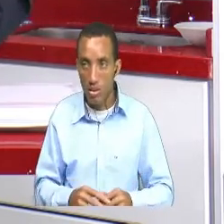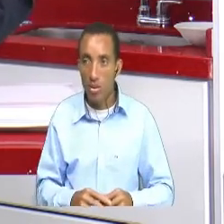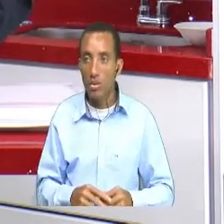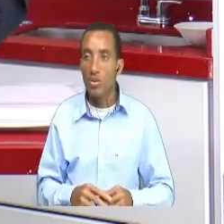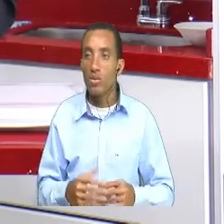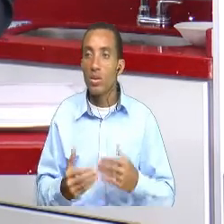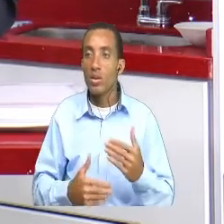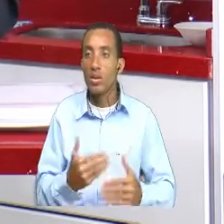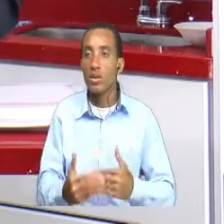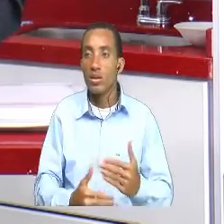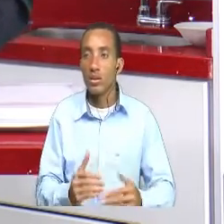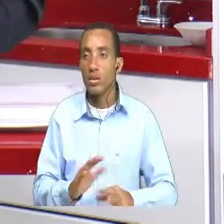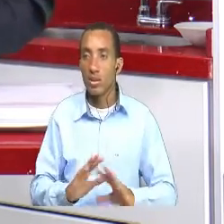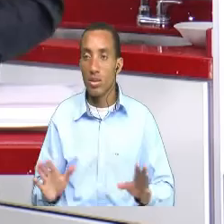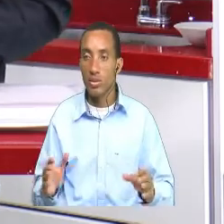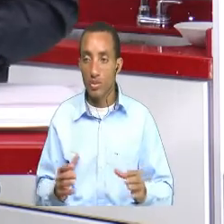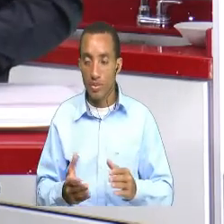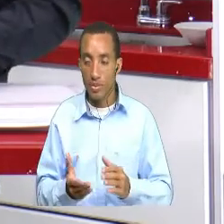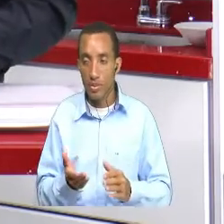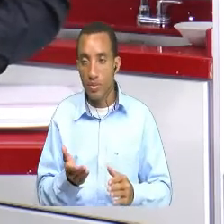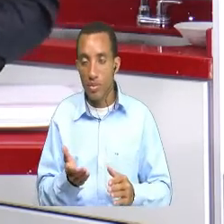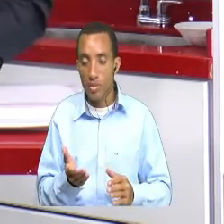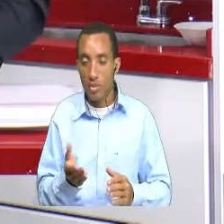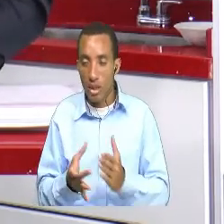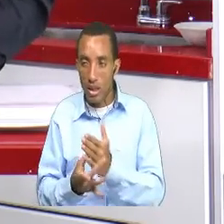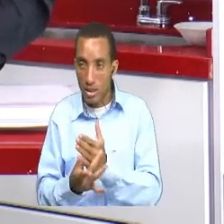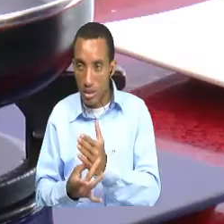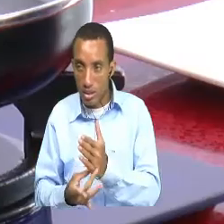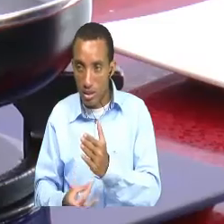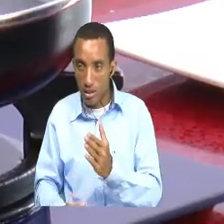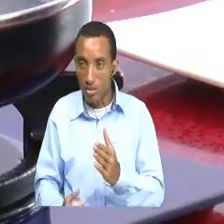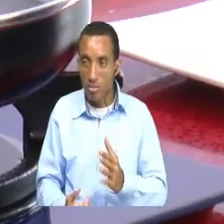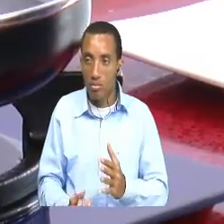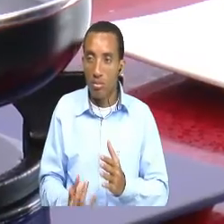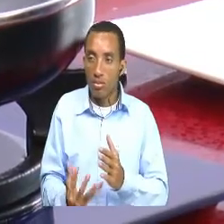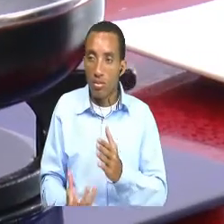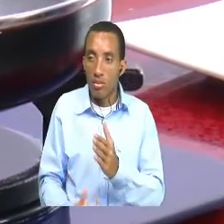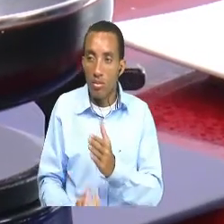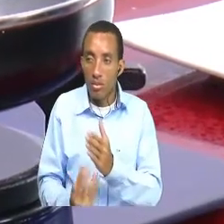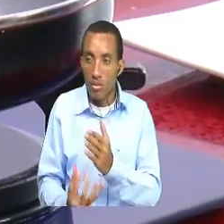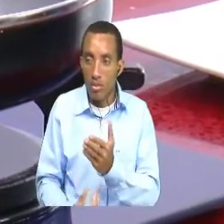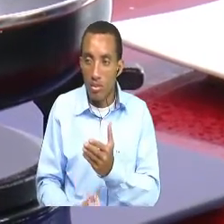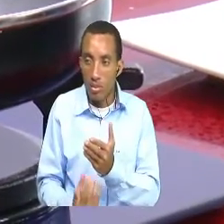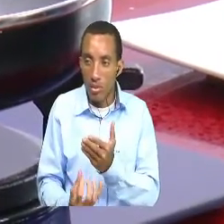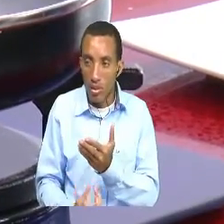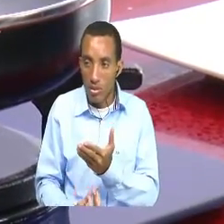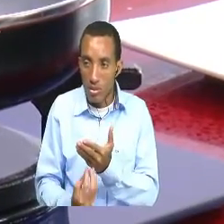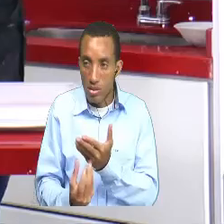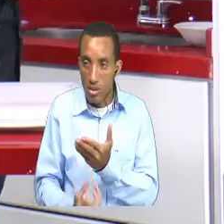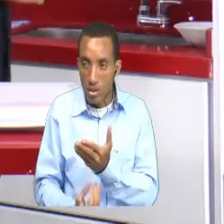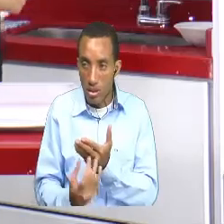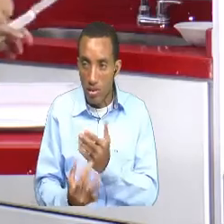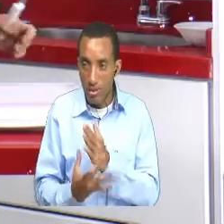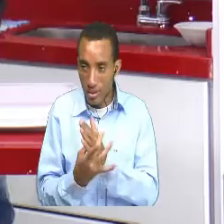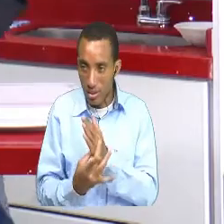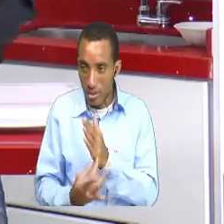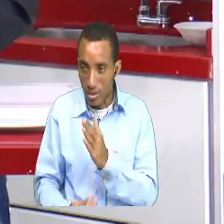esperamos que nuestro aceite llegue a temperatura entre vamos a ir trabajando lo que es el tomate roig y si quiere me permite es un tomate